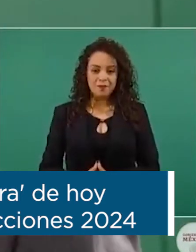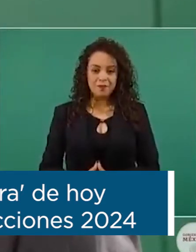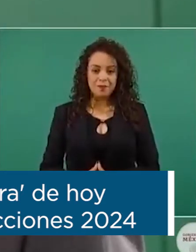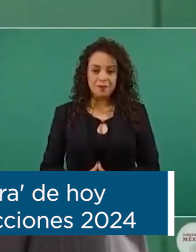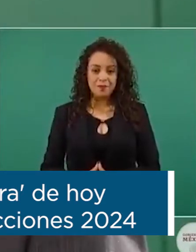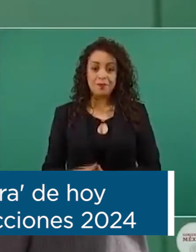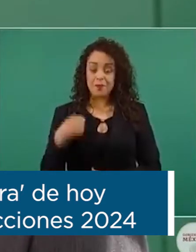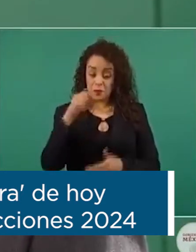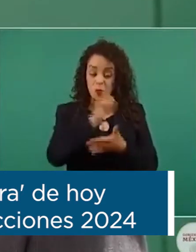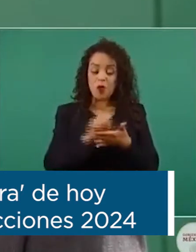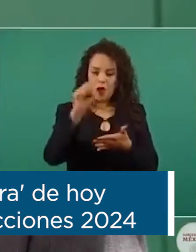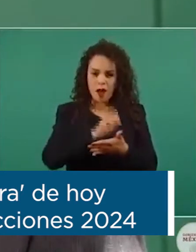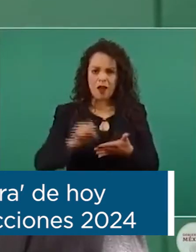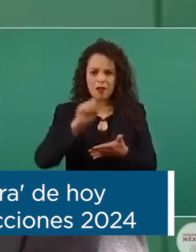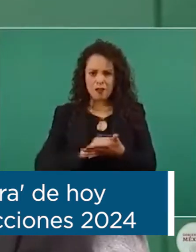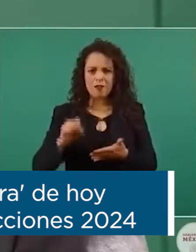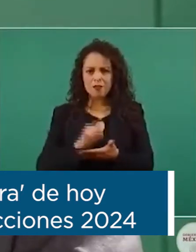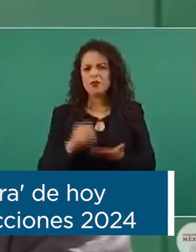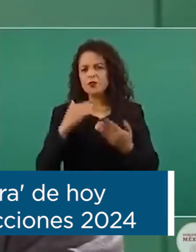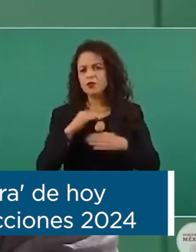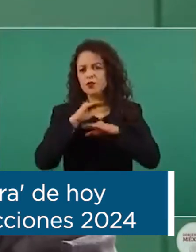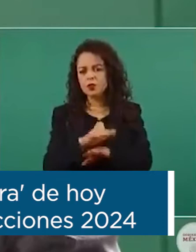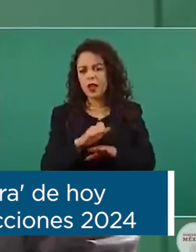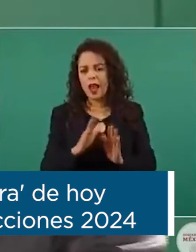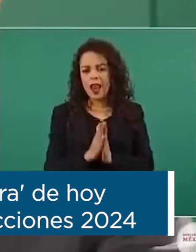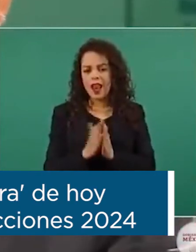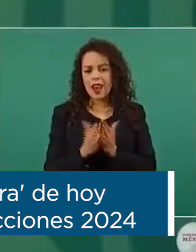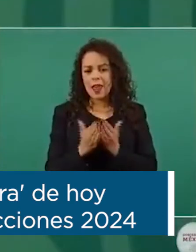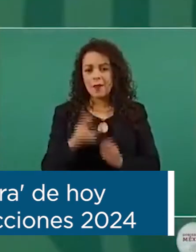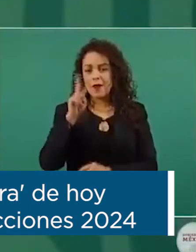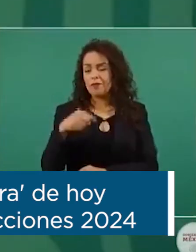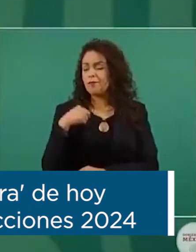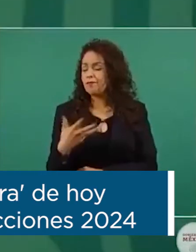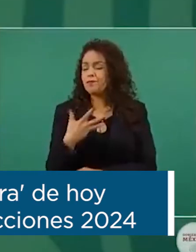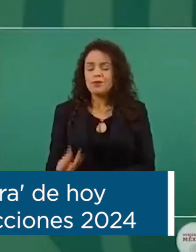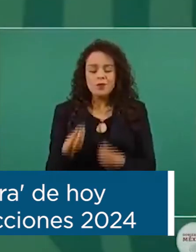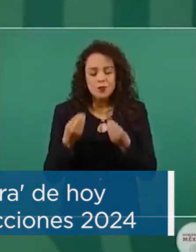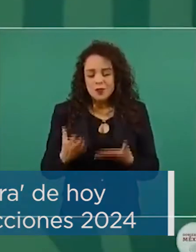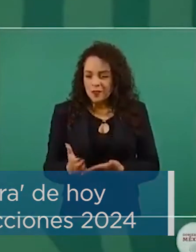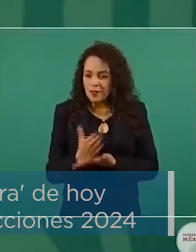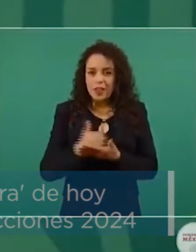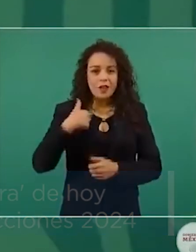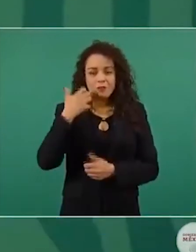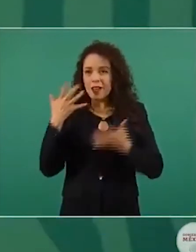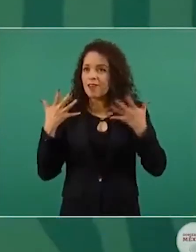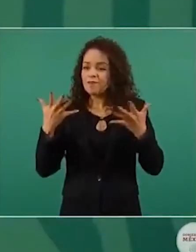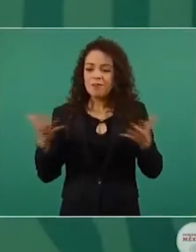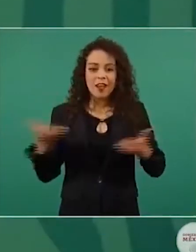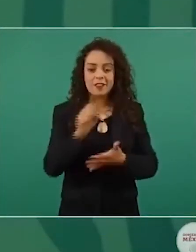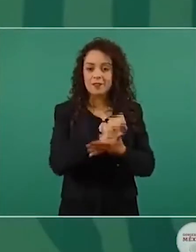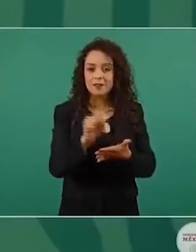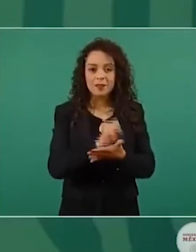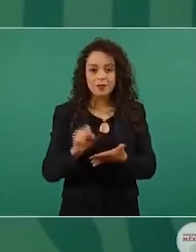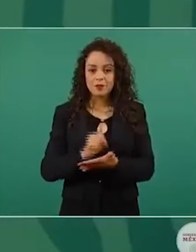Voy a escribir sobre un libro que tengo muchas ganas de hacer,